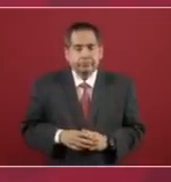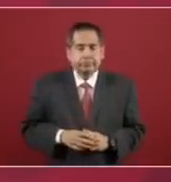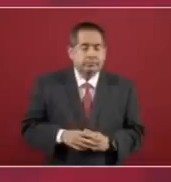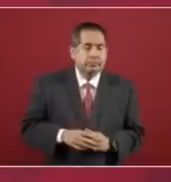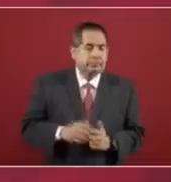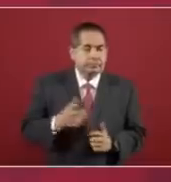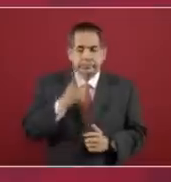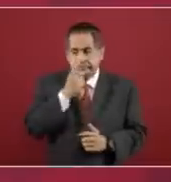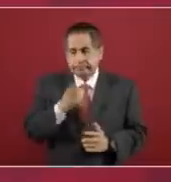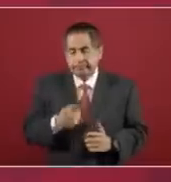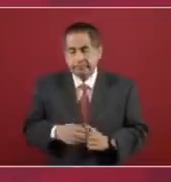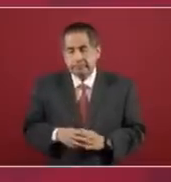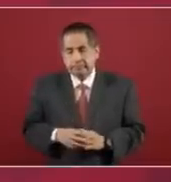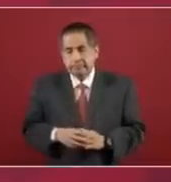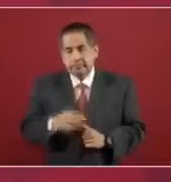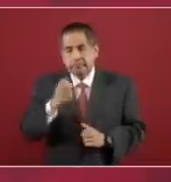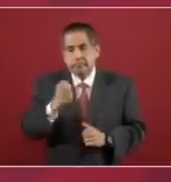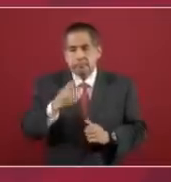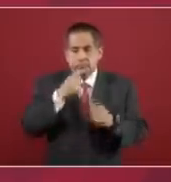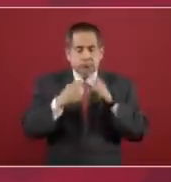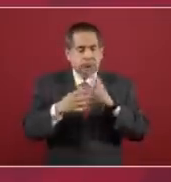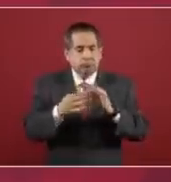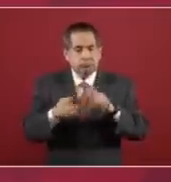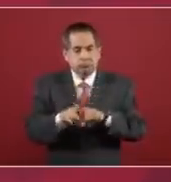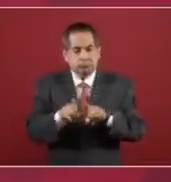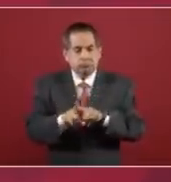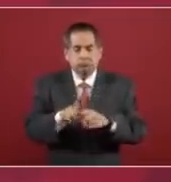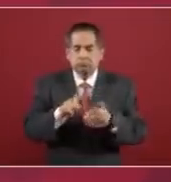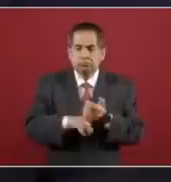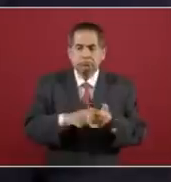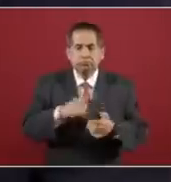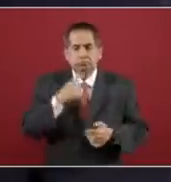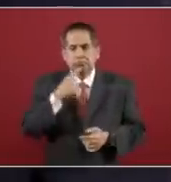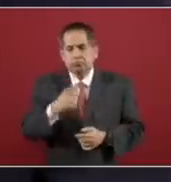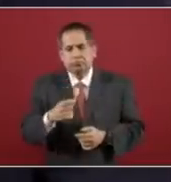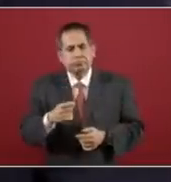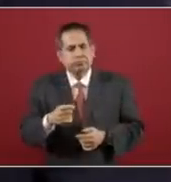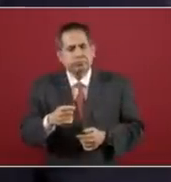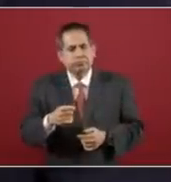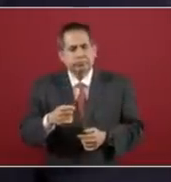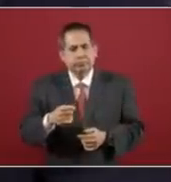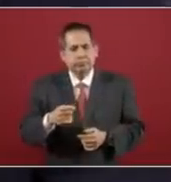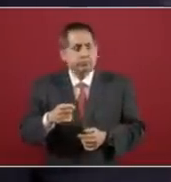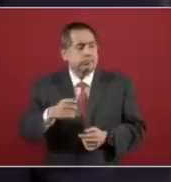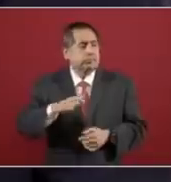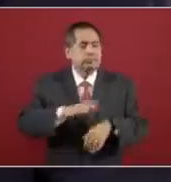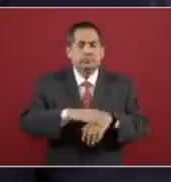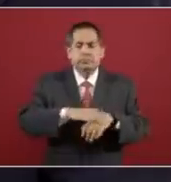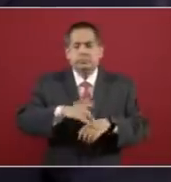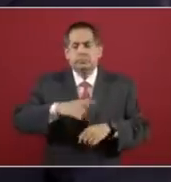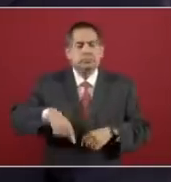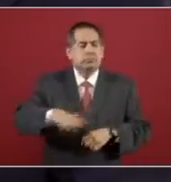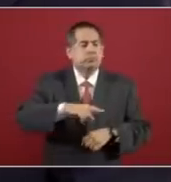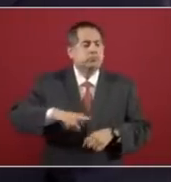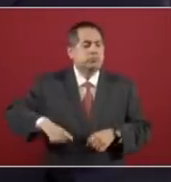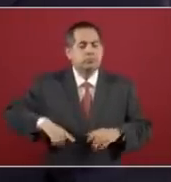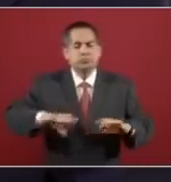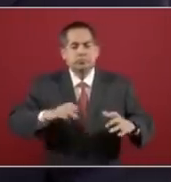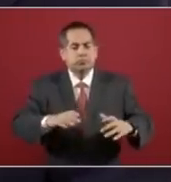este por eso también se llenó al gobierno de